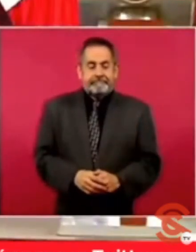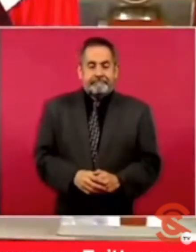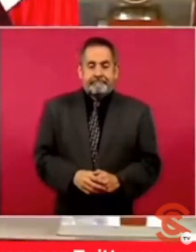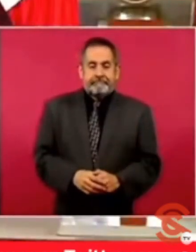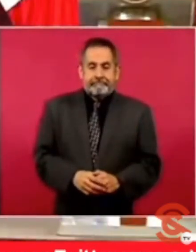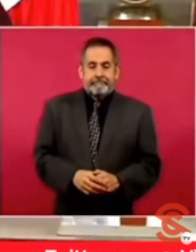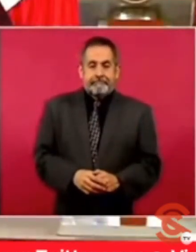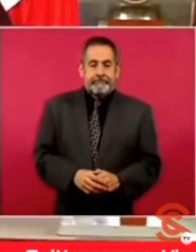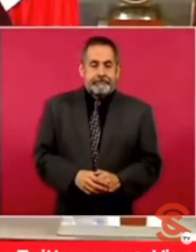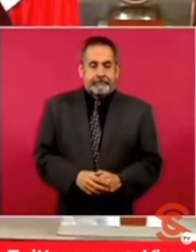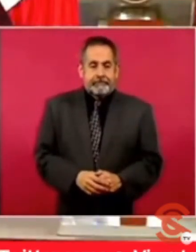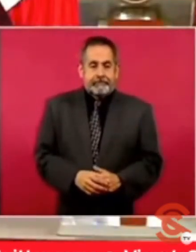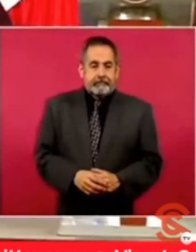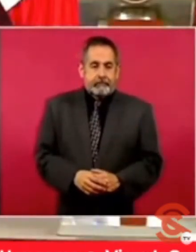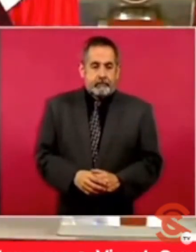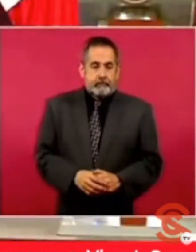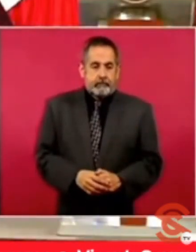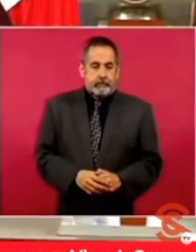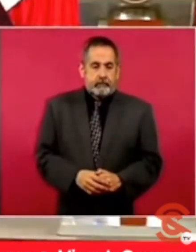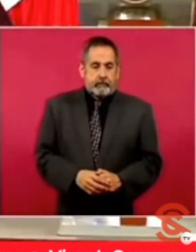estar en la hamaca.